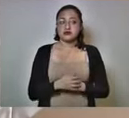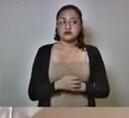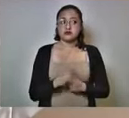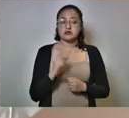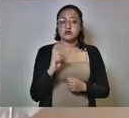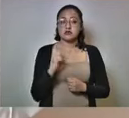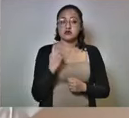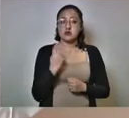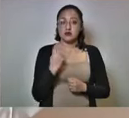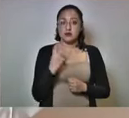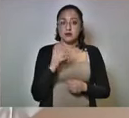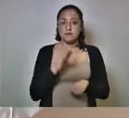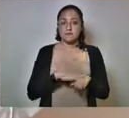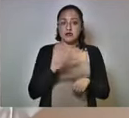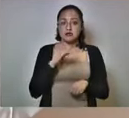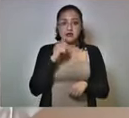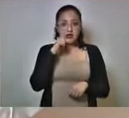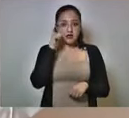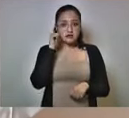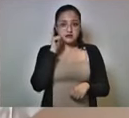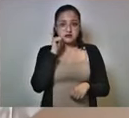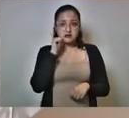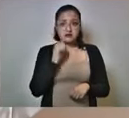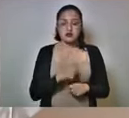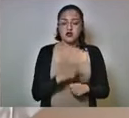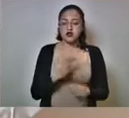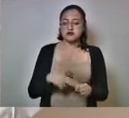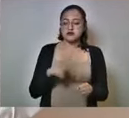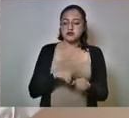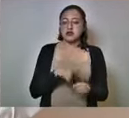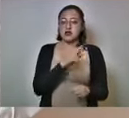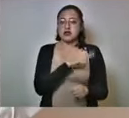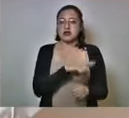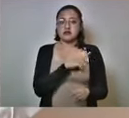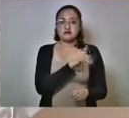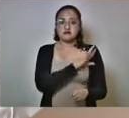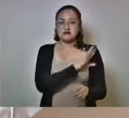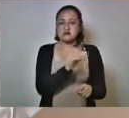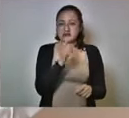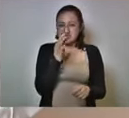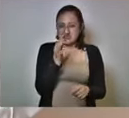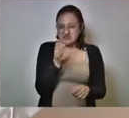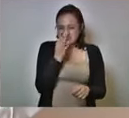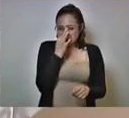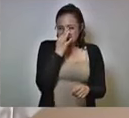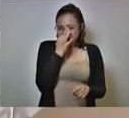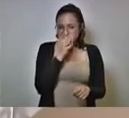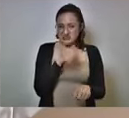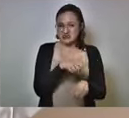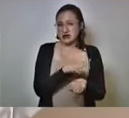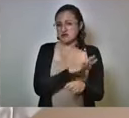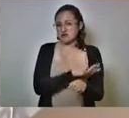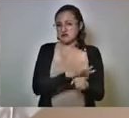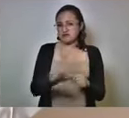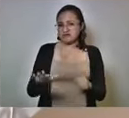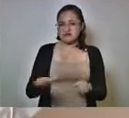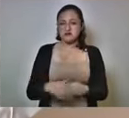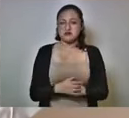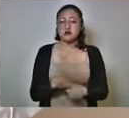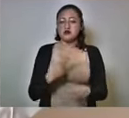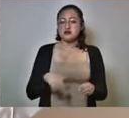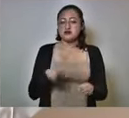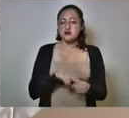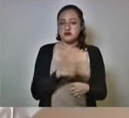31 más que ayer. En hospitales privados están casi llenos ya. En hospitales